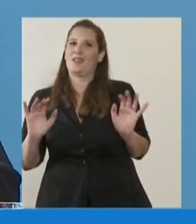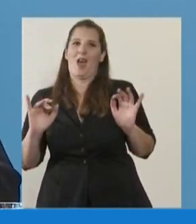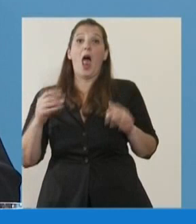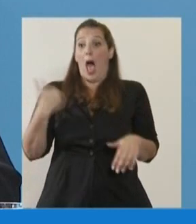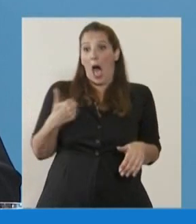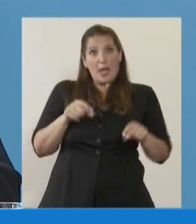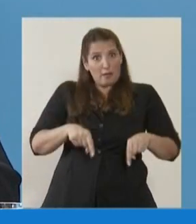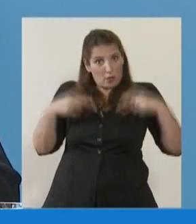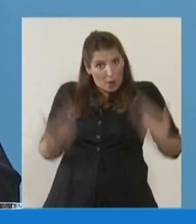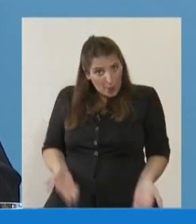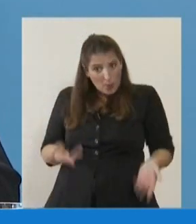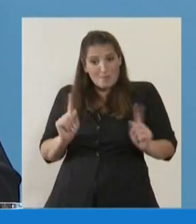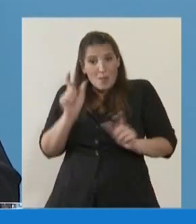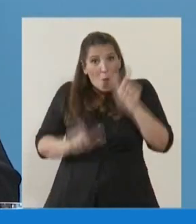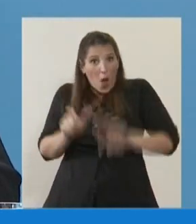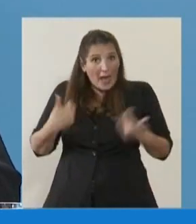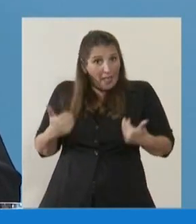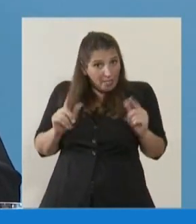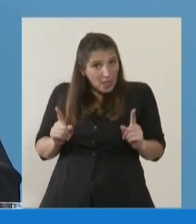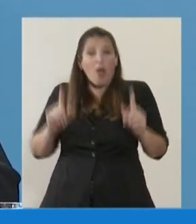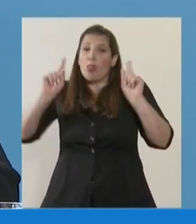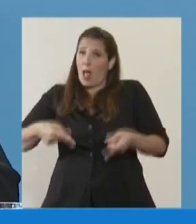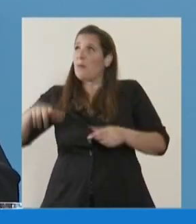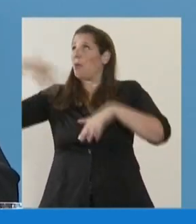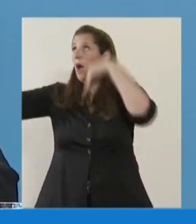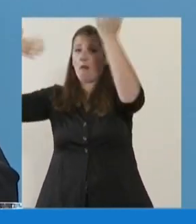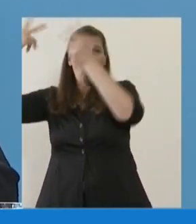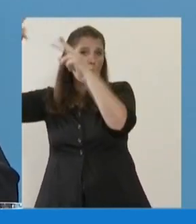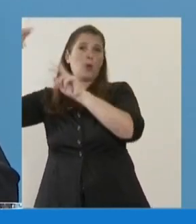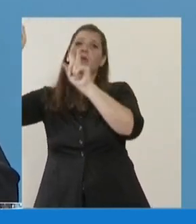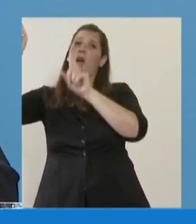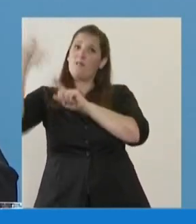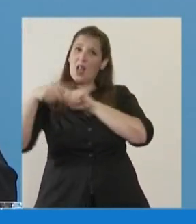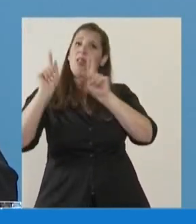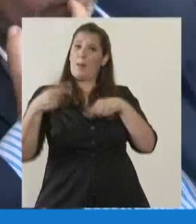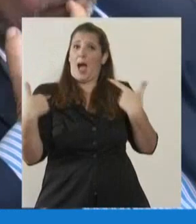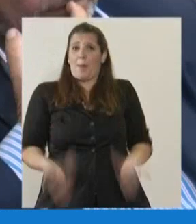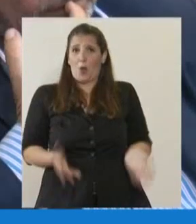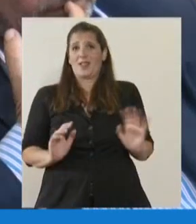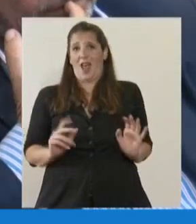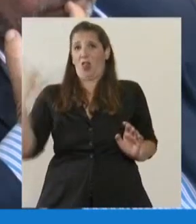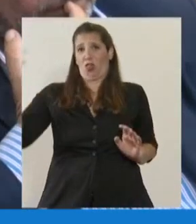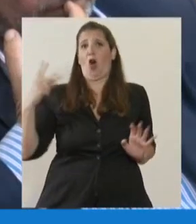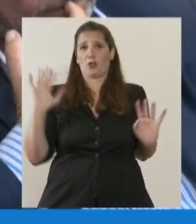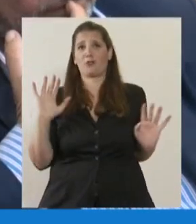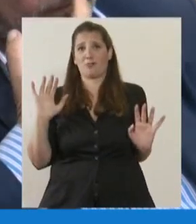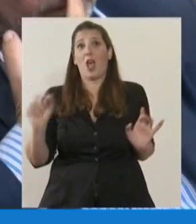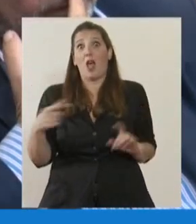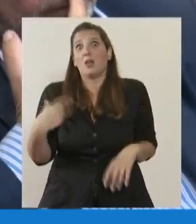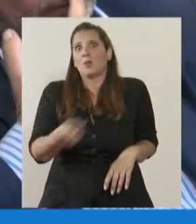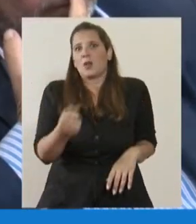y por el pueblo argentino como por los turistas extranjeros, y es una apuesta fuerte como